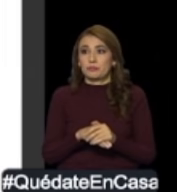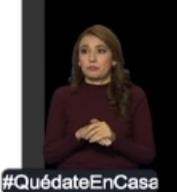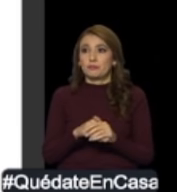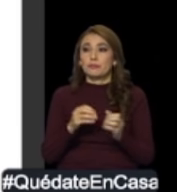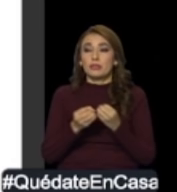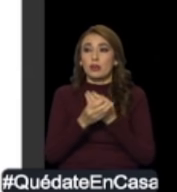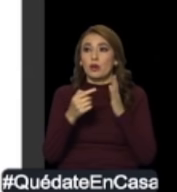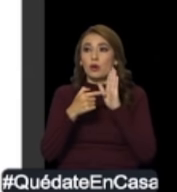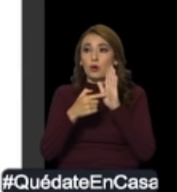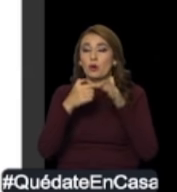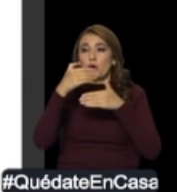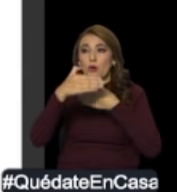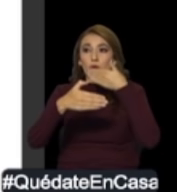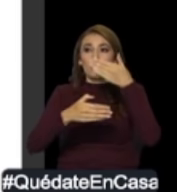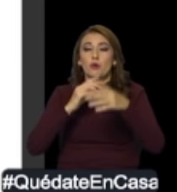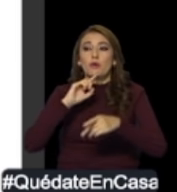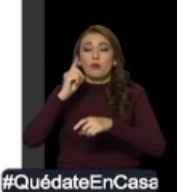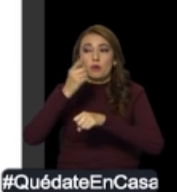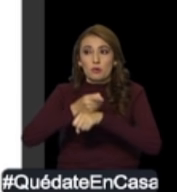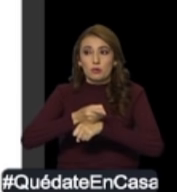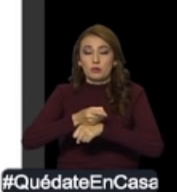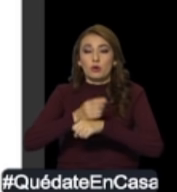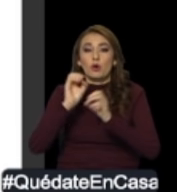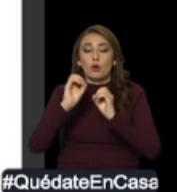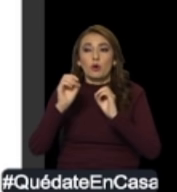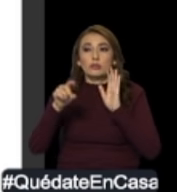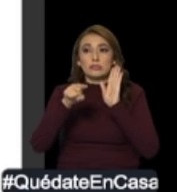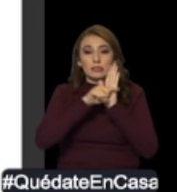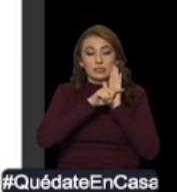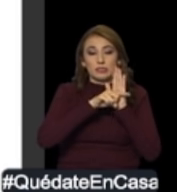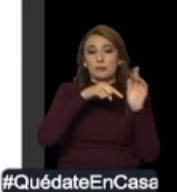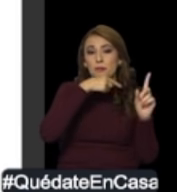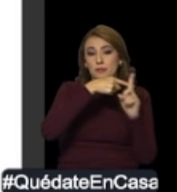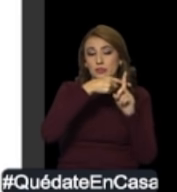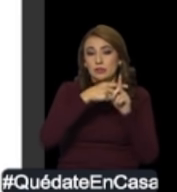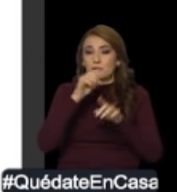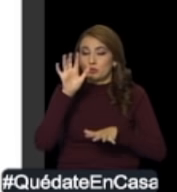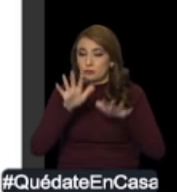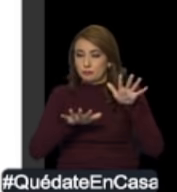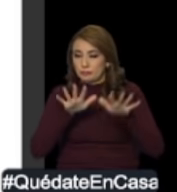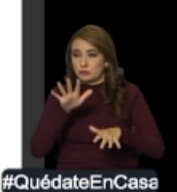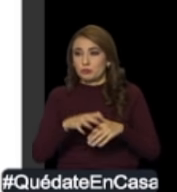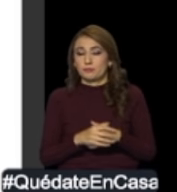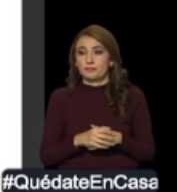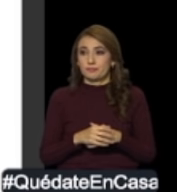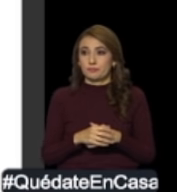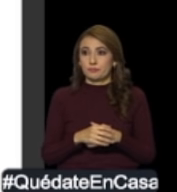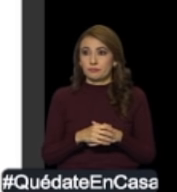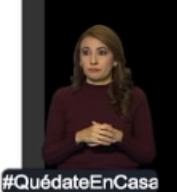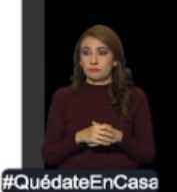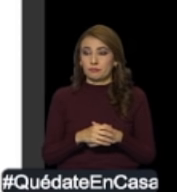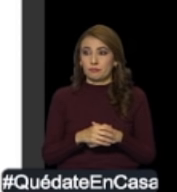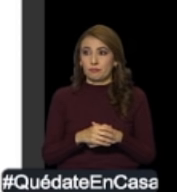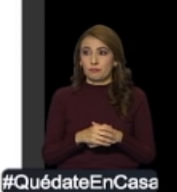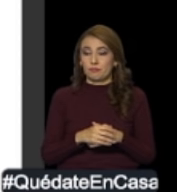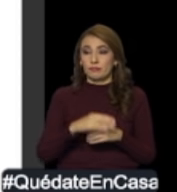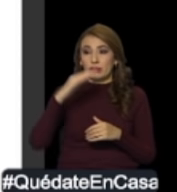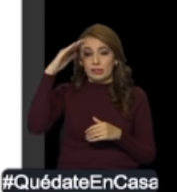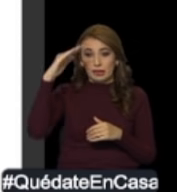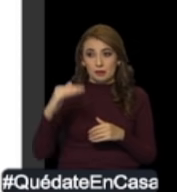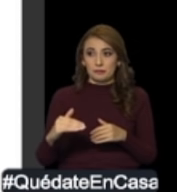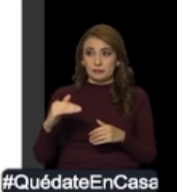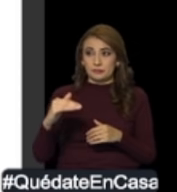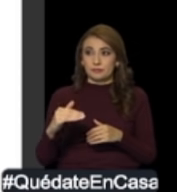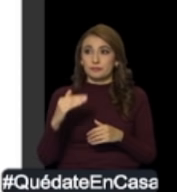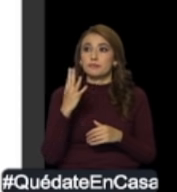esta presentación, confirmado, descartado, sospechoso y sus respectivos totales. En la parte inferior de la